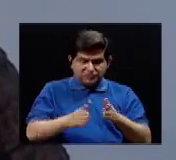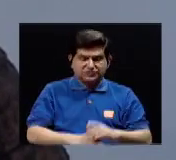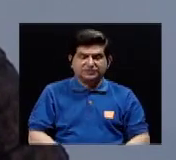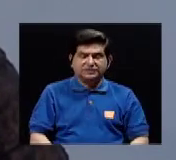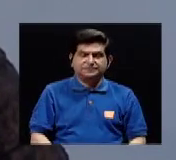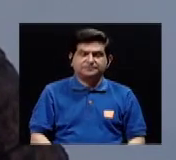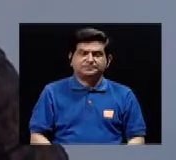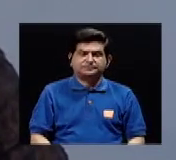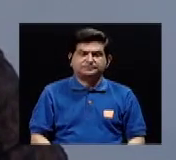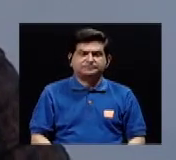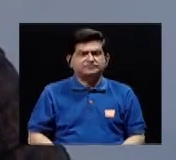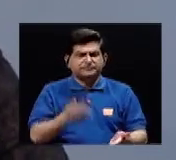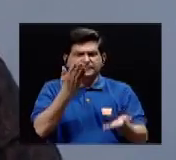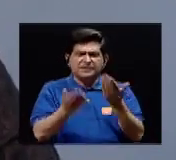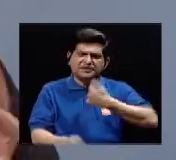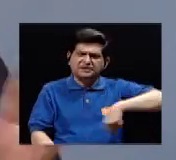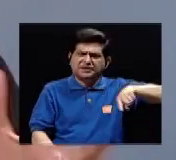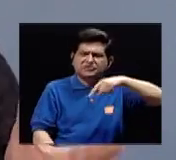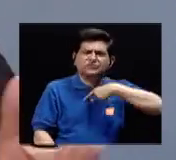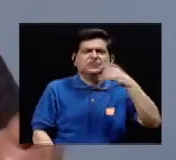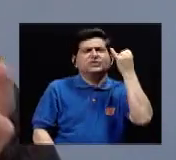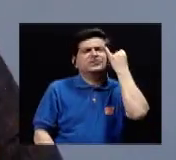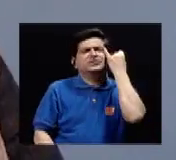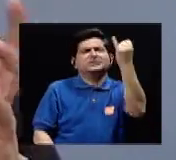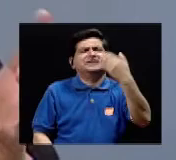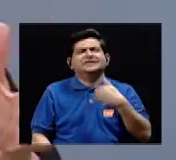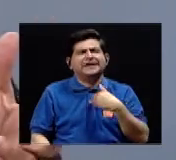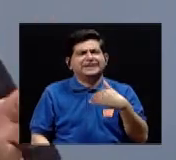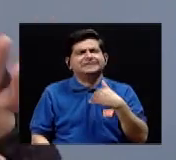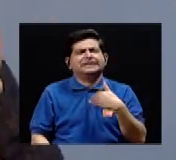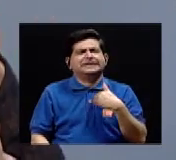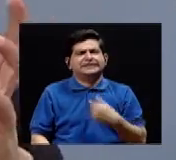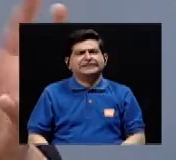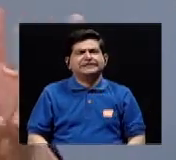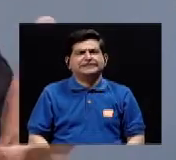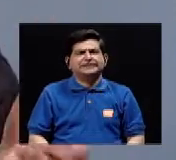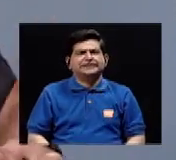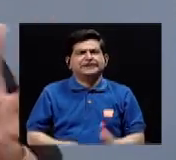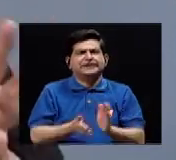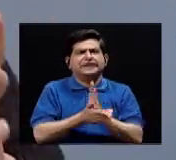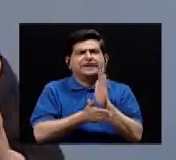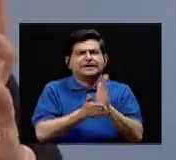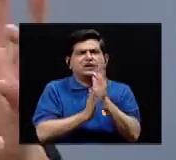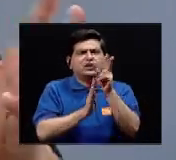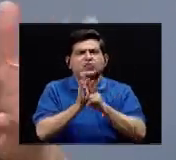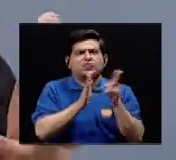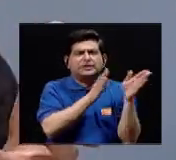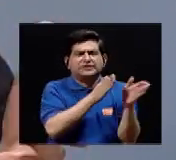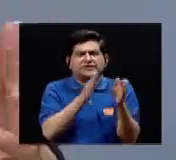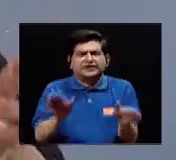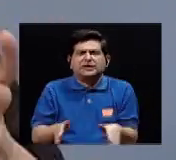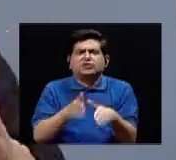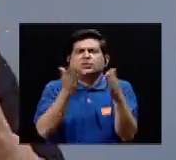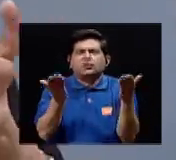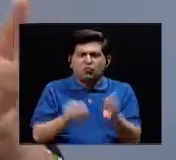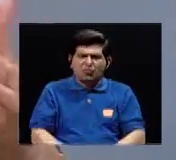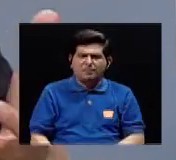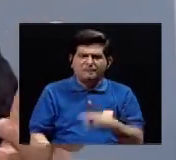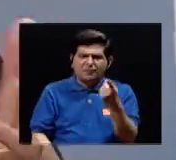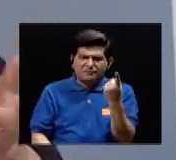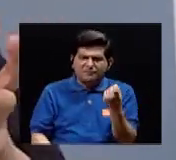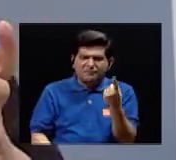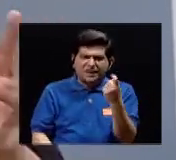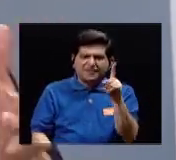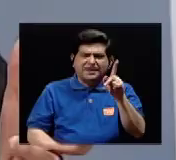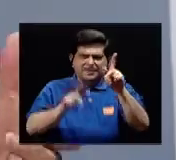docente, y de repente estábamos con la idea esta de cómo armábamos el documental y que, bueno, que nos hacía